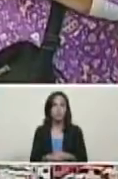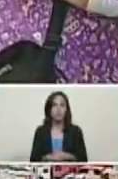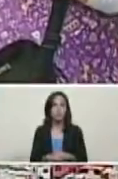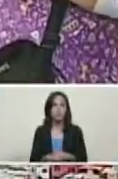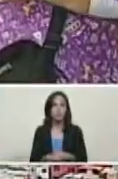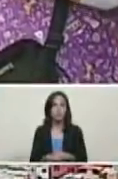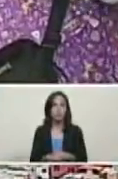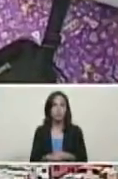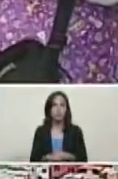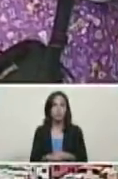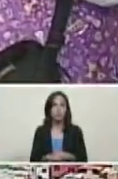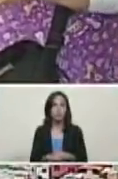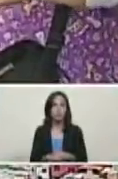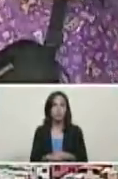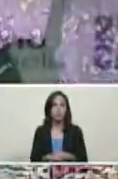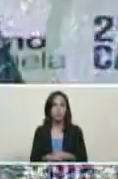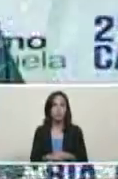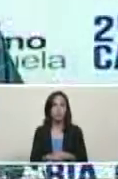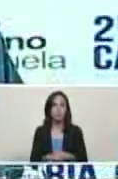Así es.